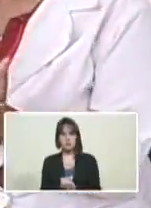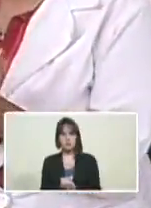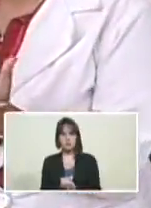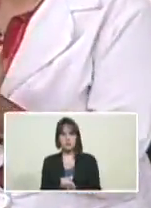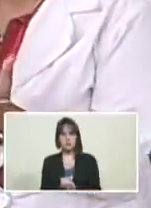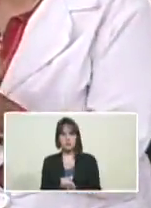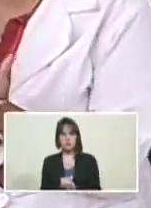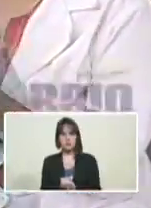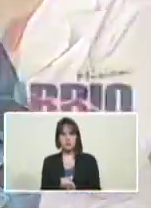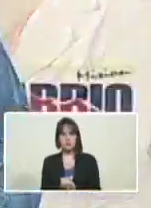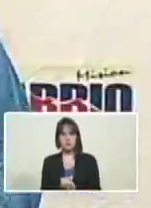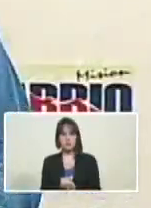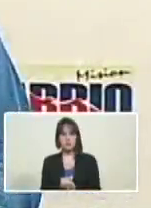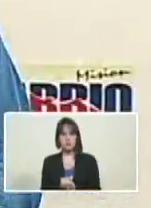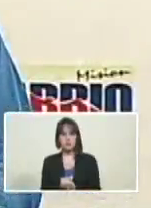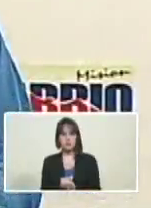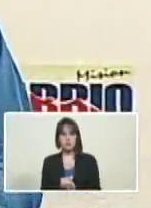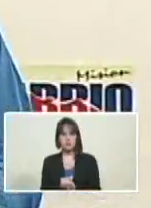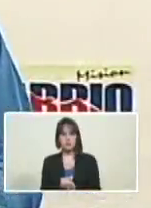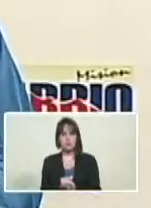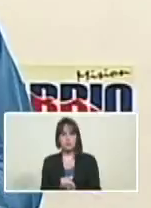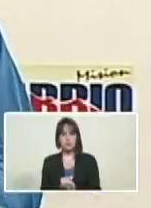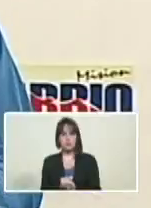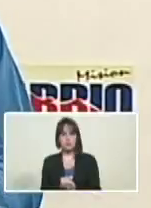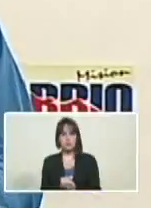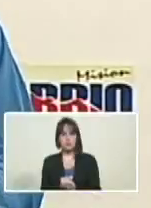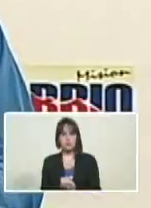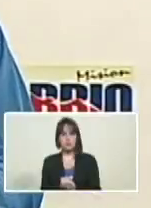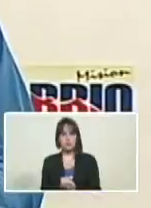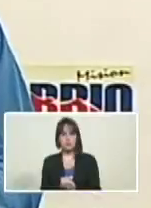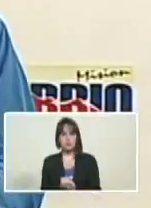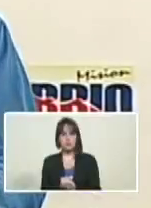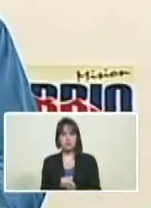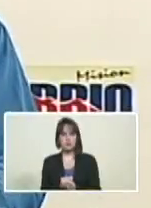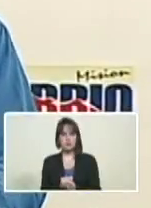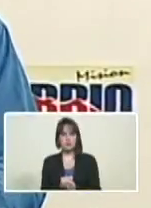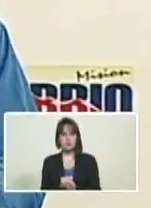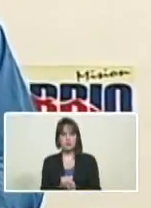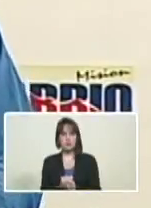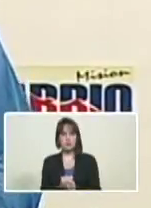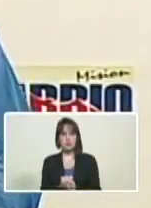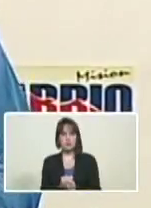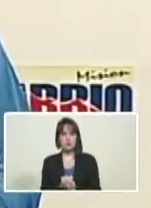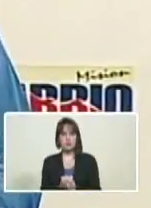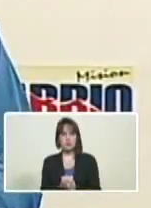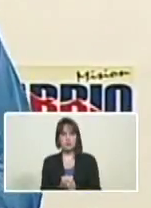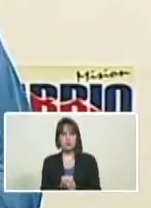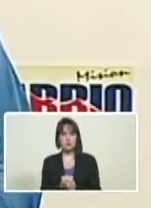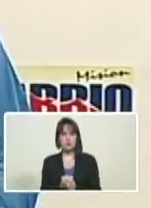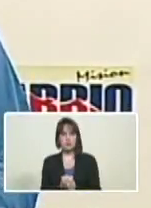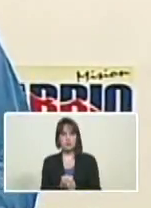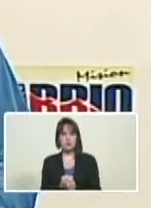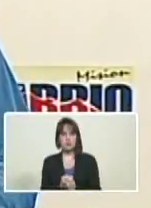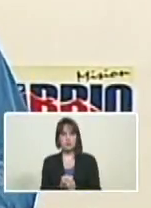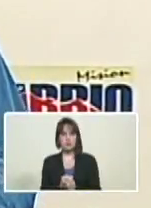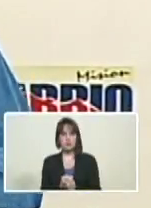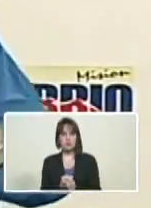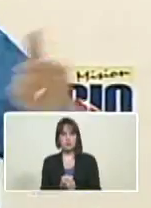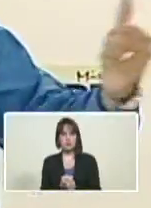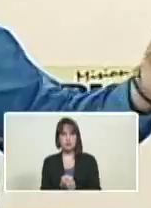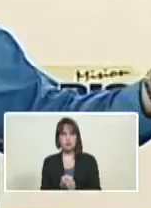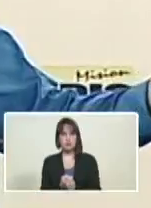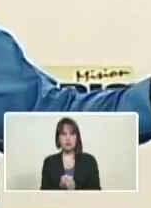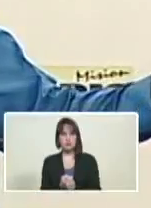Y solo una revolución puede hacer un plan así, solo una revolución. ¿Ustedes se imaginan